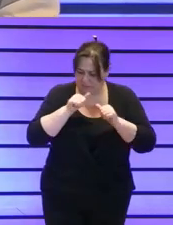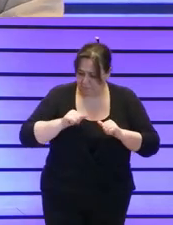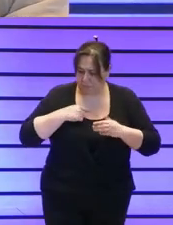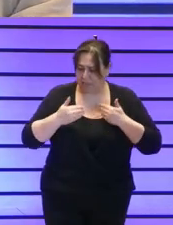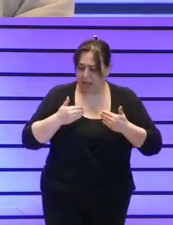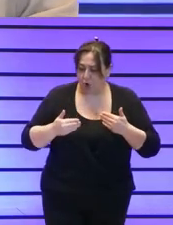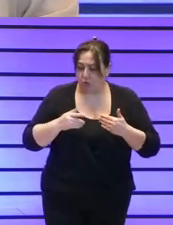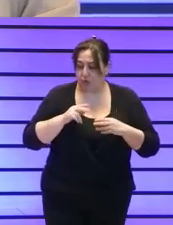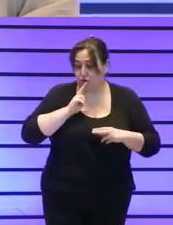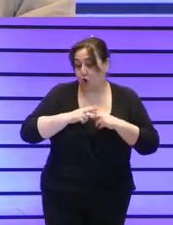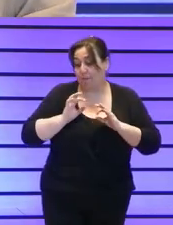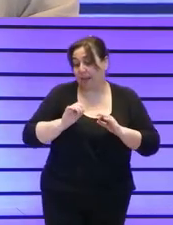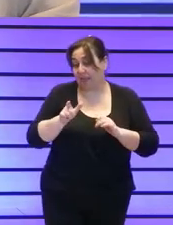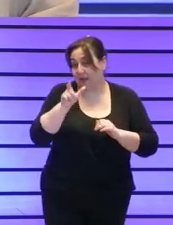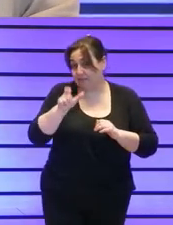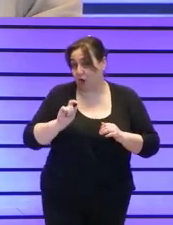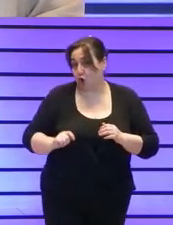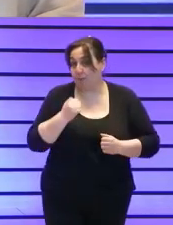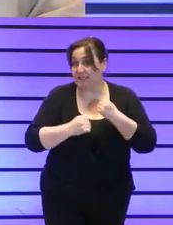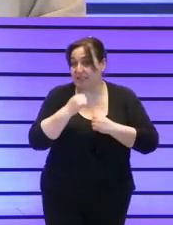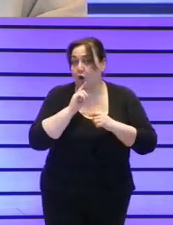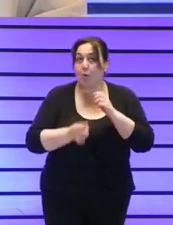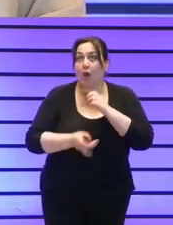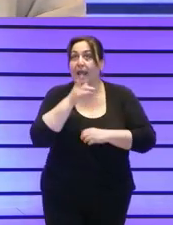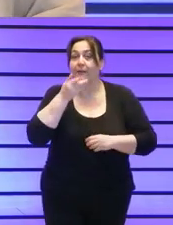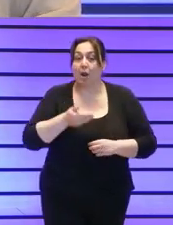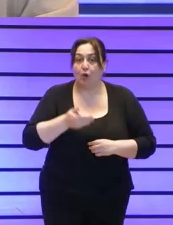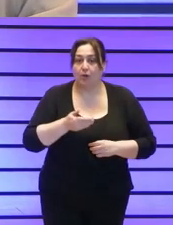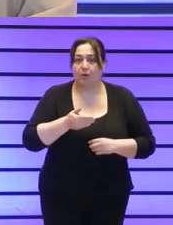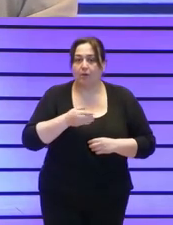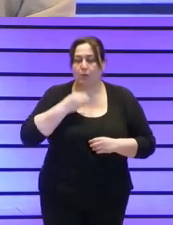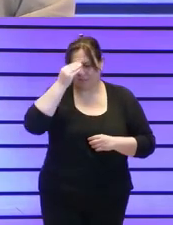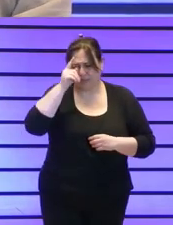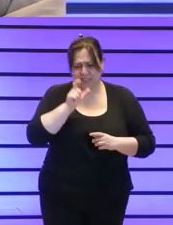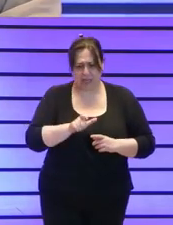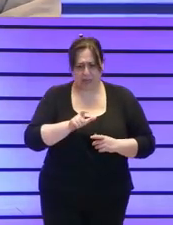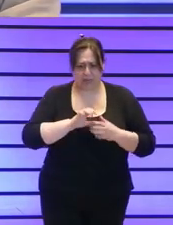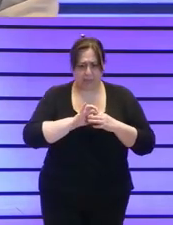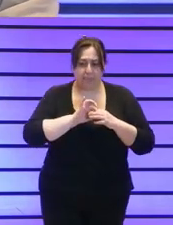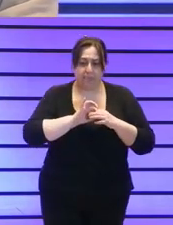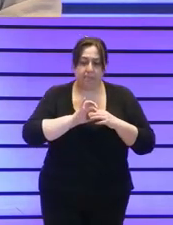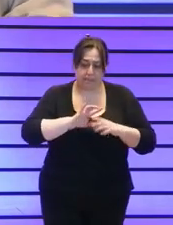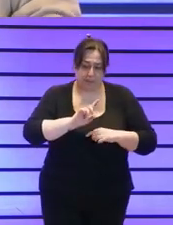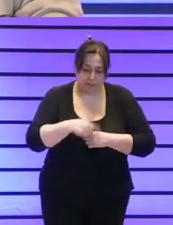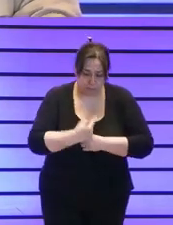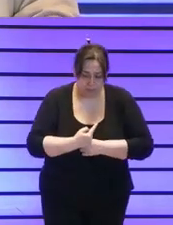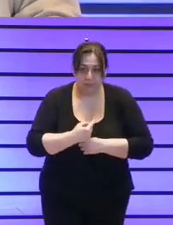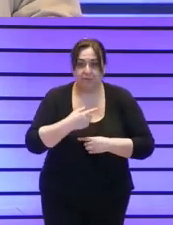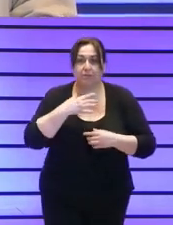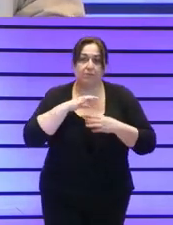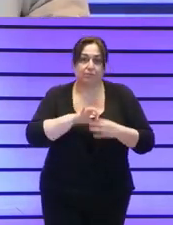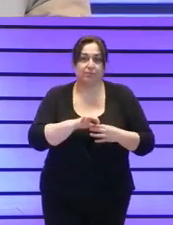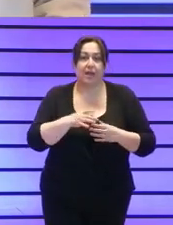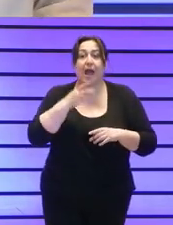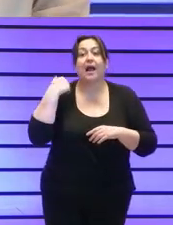llamamos los economistas, tu modelo de cómo creas valor en función de ese imperativo moral. Ayer vimos, por